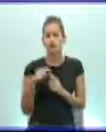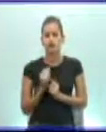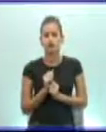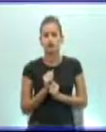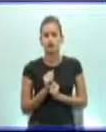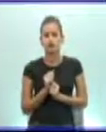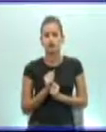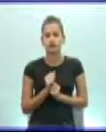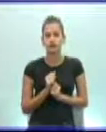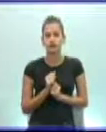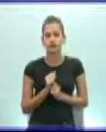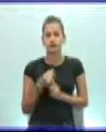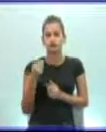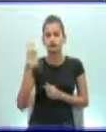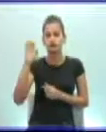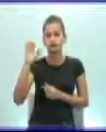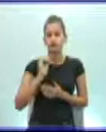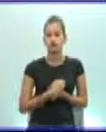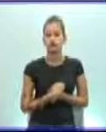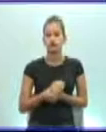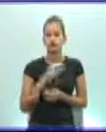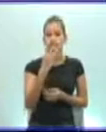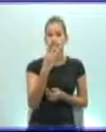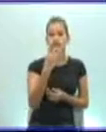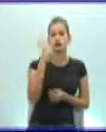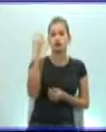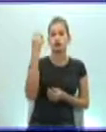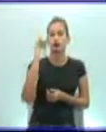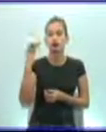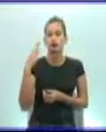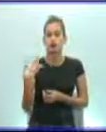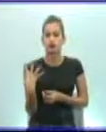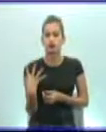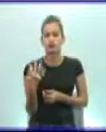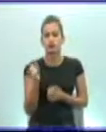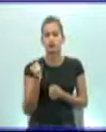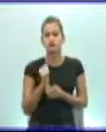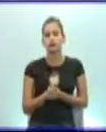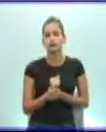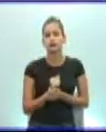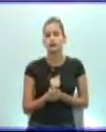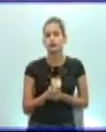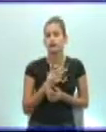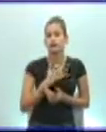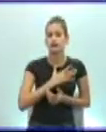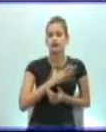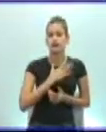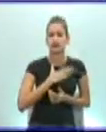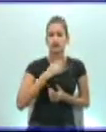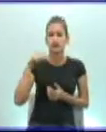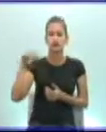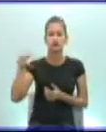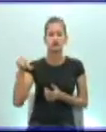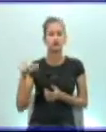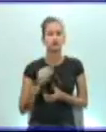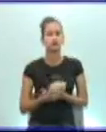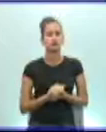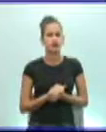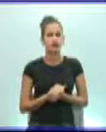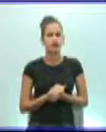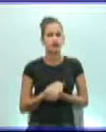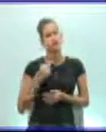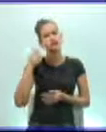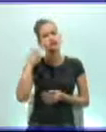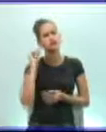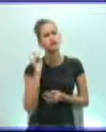inciso. 3/4, un número expresado, ¿no?, de manera, es decir, un número mixto, pertenece a los racionales. Sí,